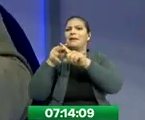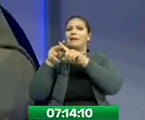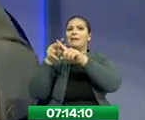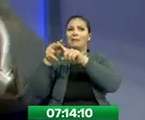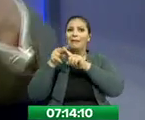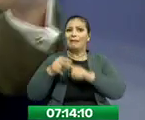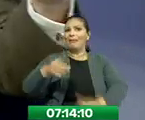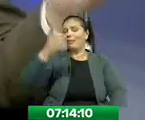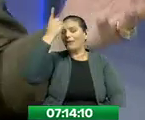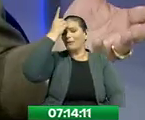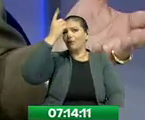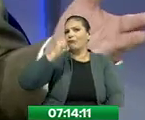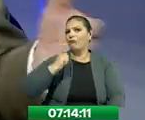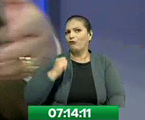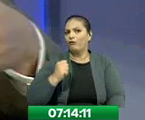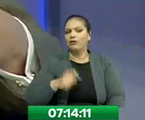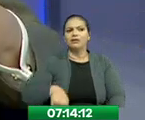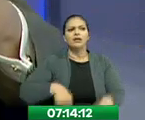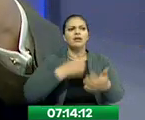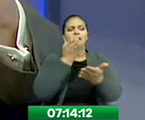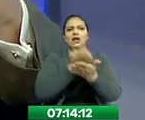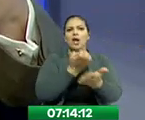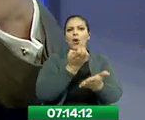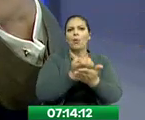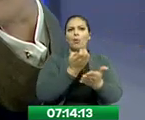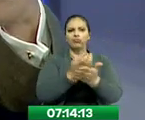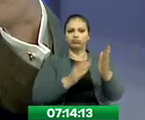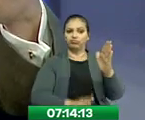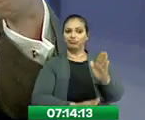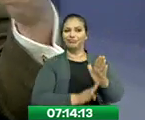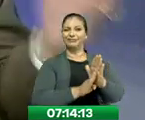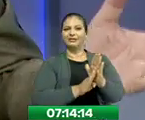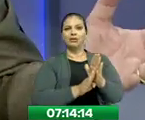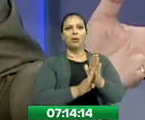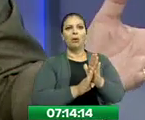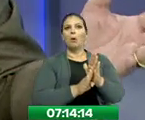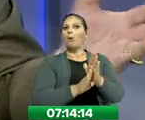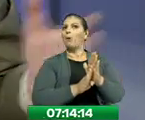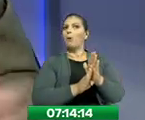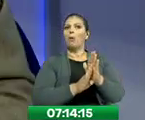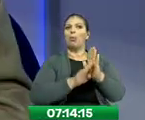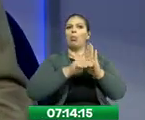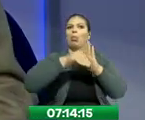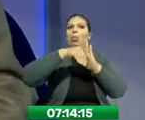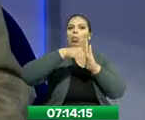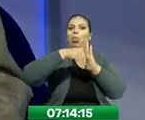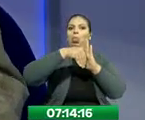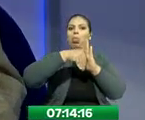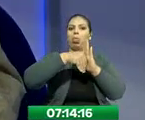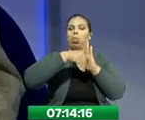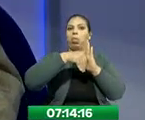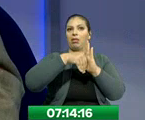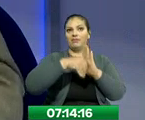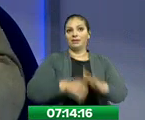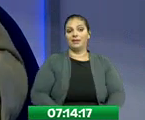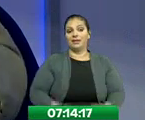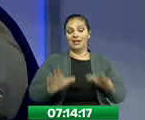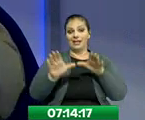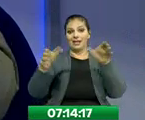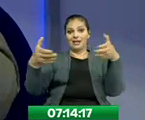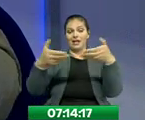días y lo sabemos por los números, lo sabemos por el propio programa del Fondo Monetario Internacional,